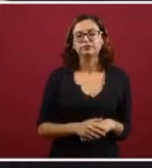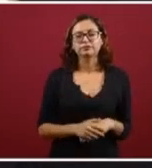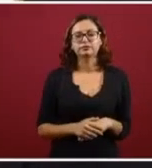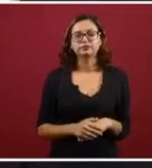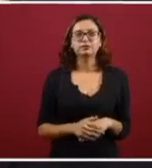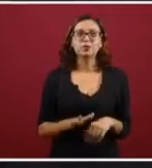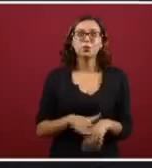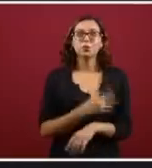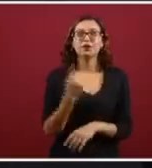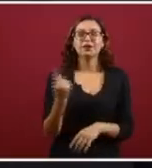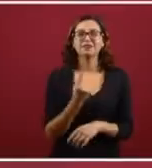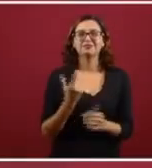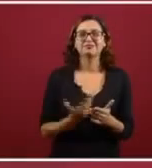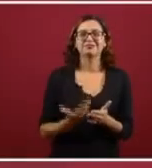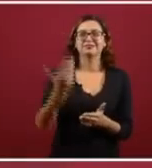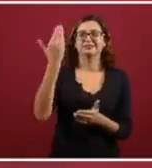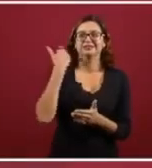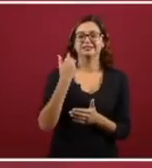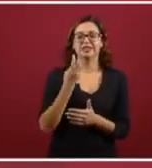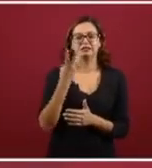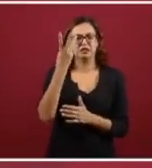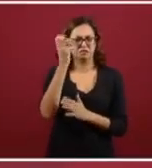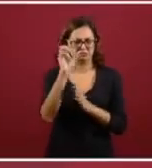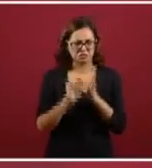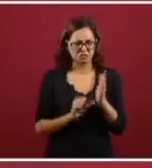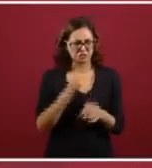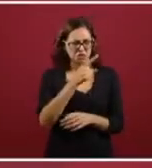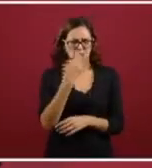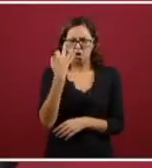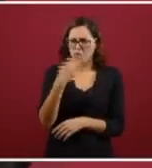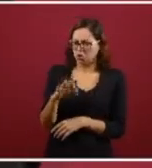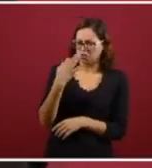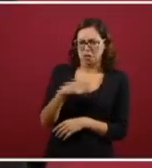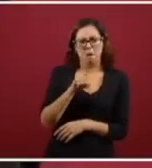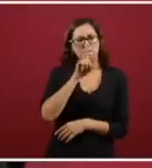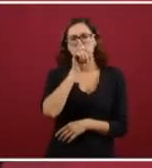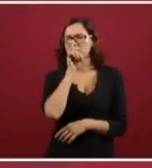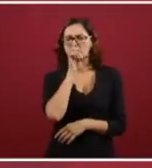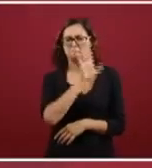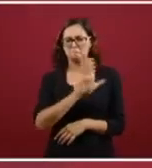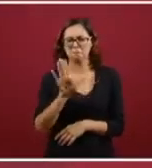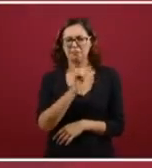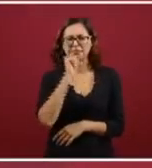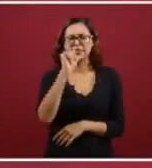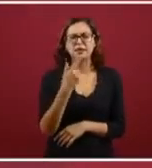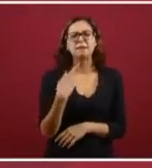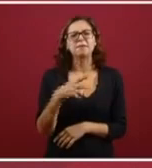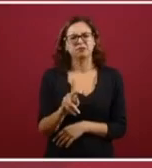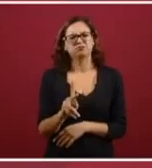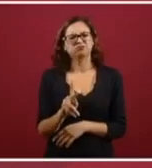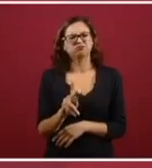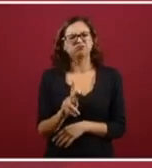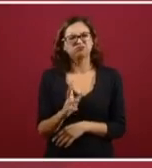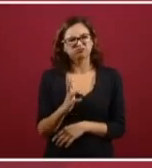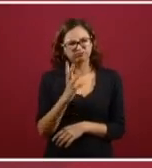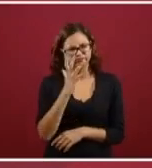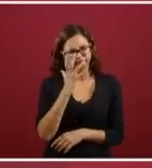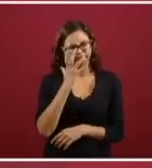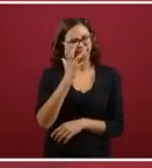En aquella ocasión no fueron groseros, pero sí estaban en una